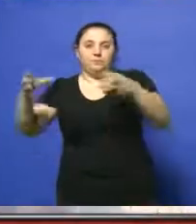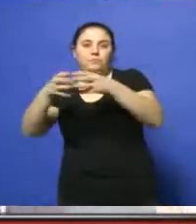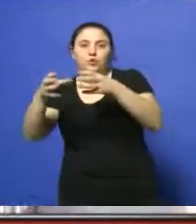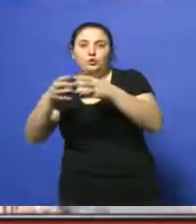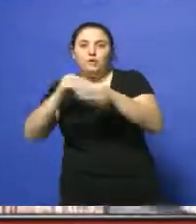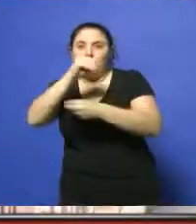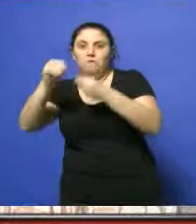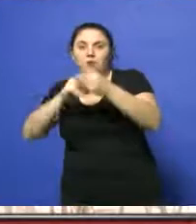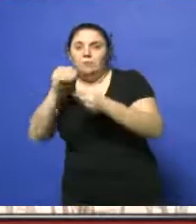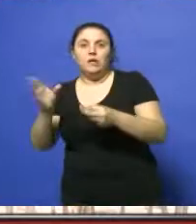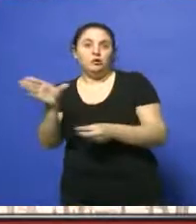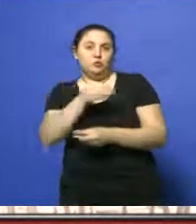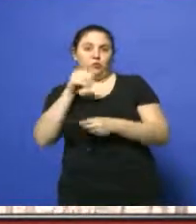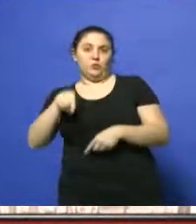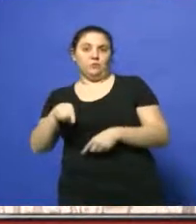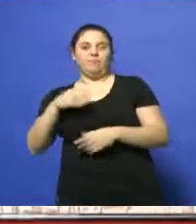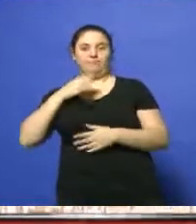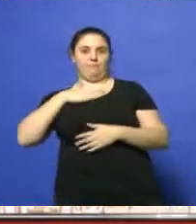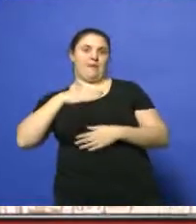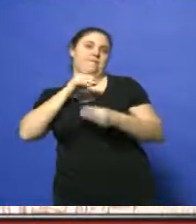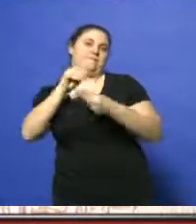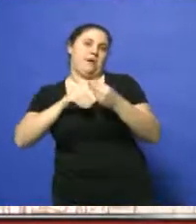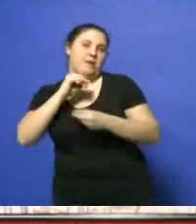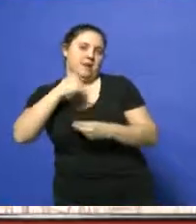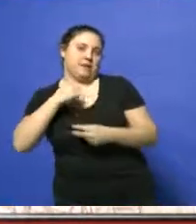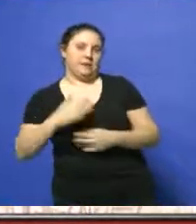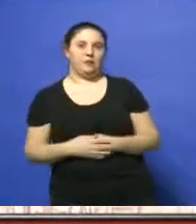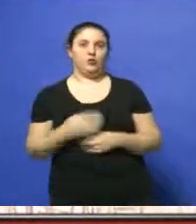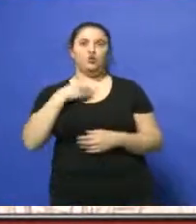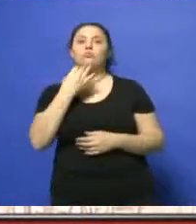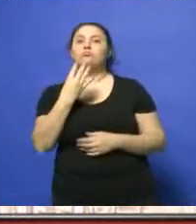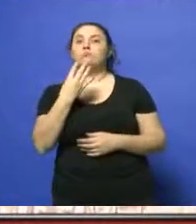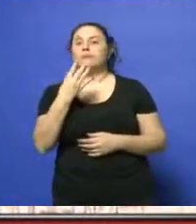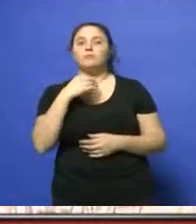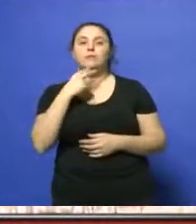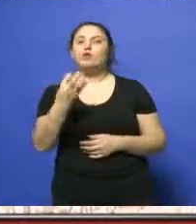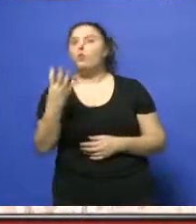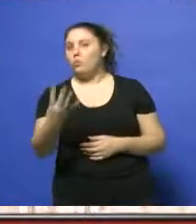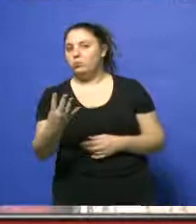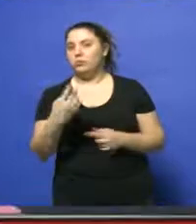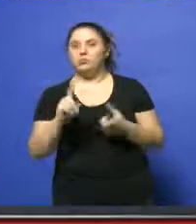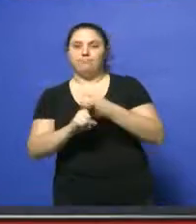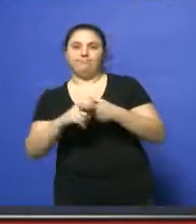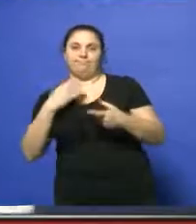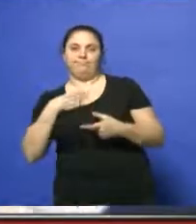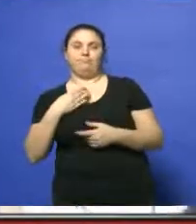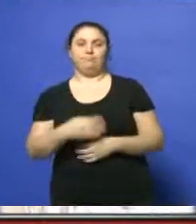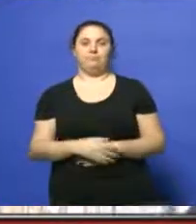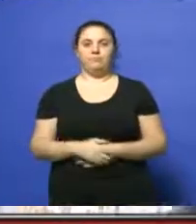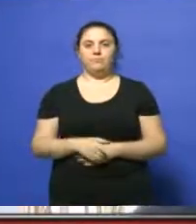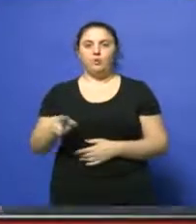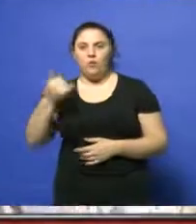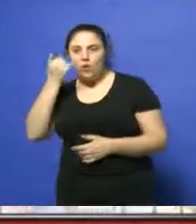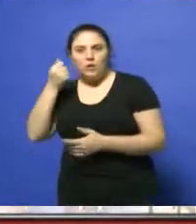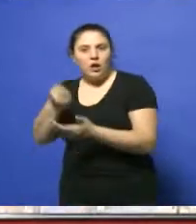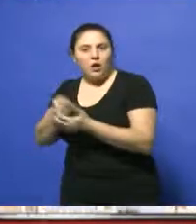Nos juntamos la familia, digamos, mi familia. Tengo cuatro hijos y mi marido. ¿Y has hecho alguna compra ya